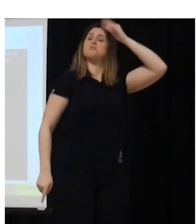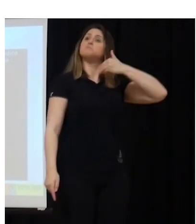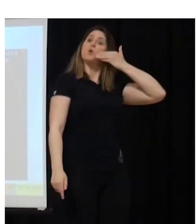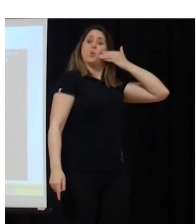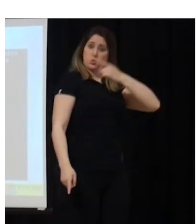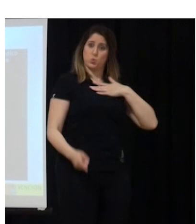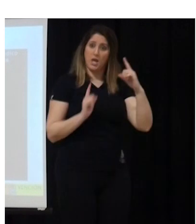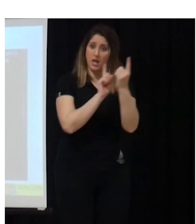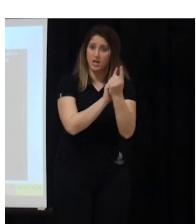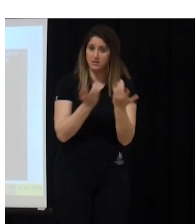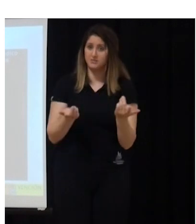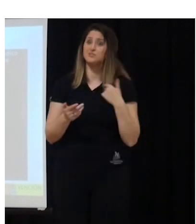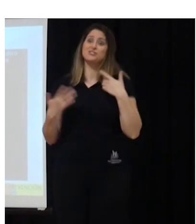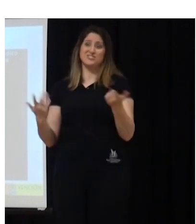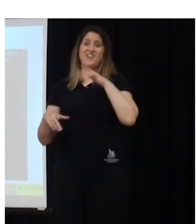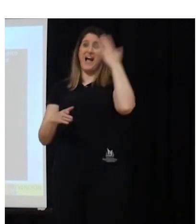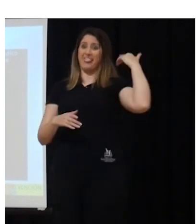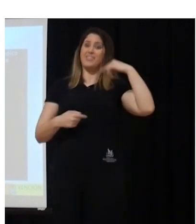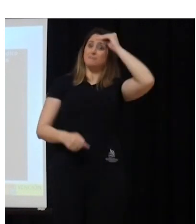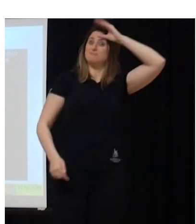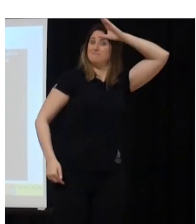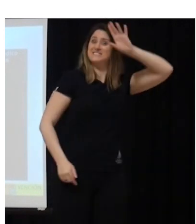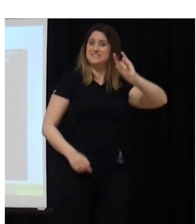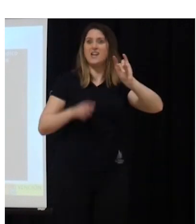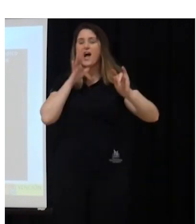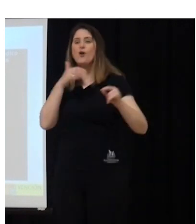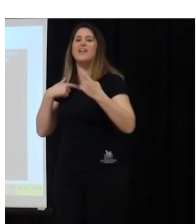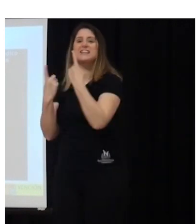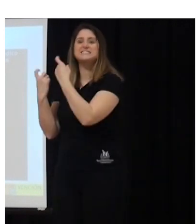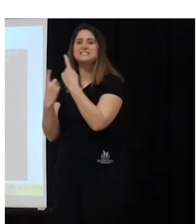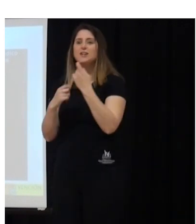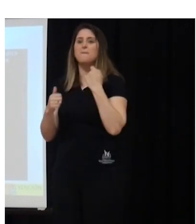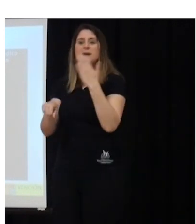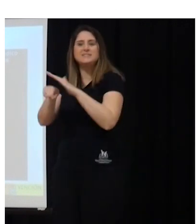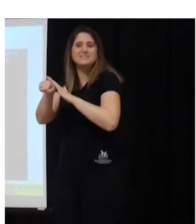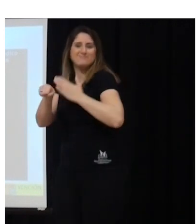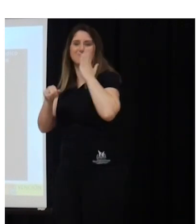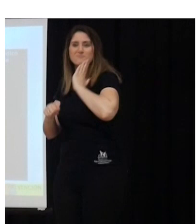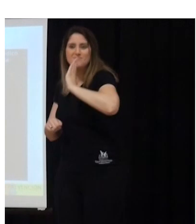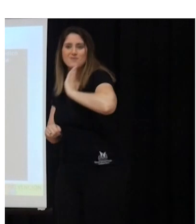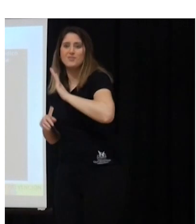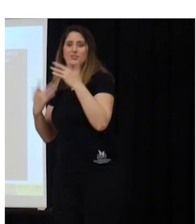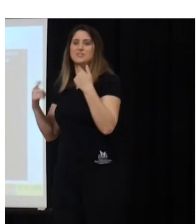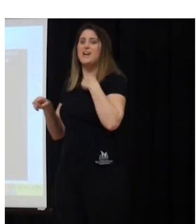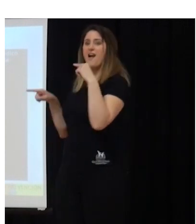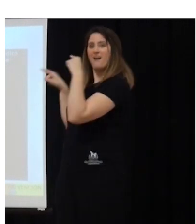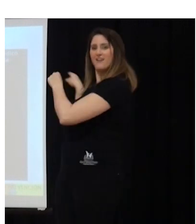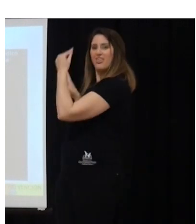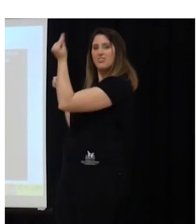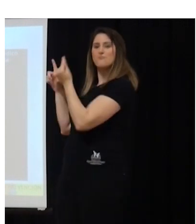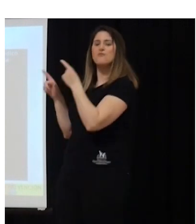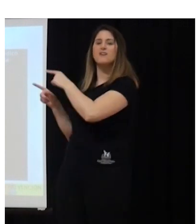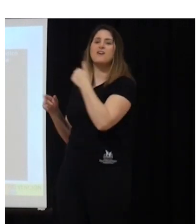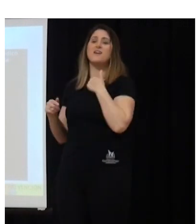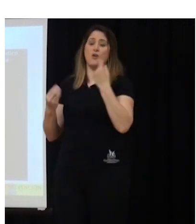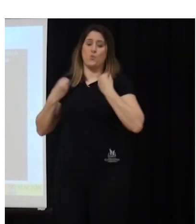del doctor de Samuel Bufil, en el que el pintor agradece al médico los